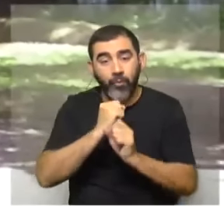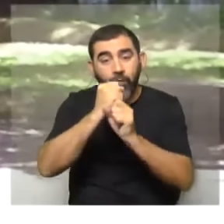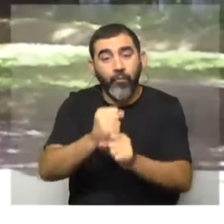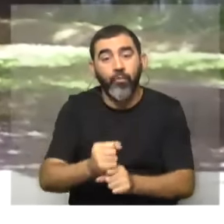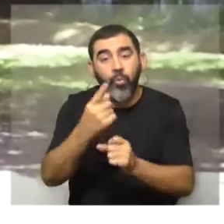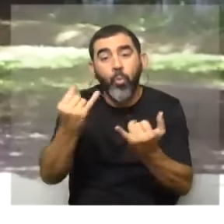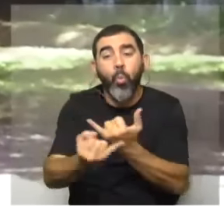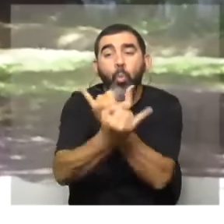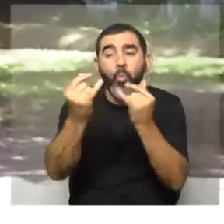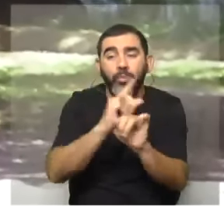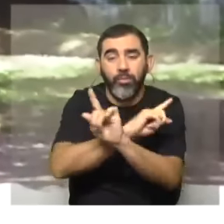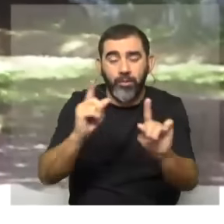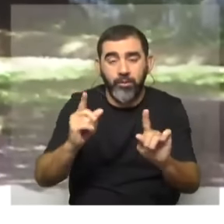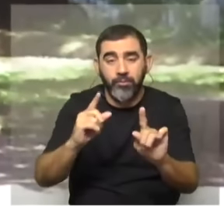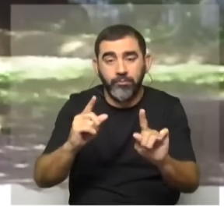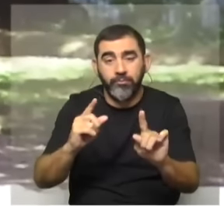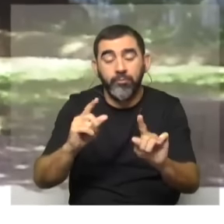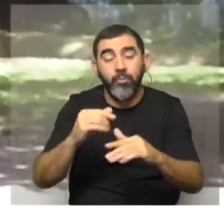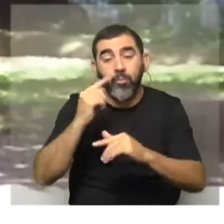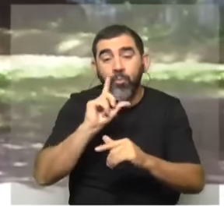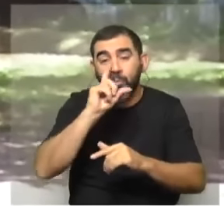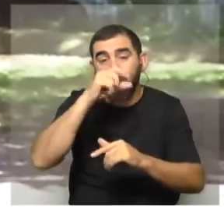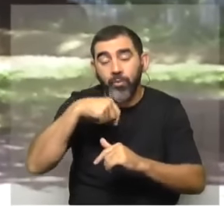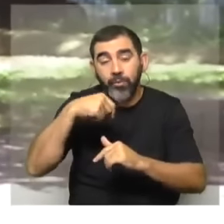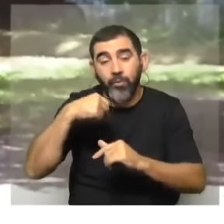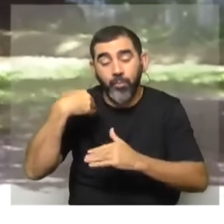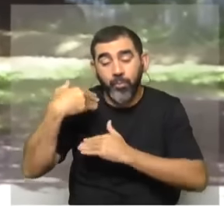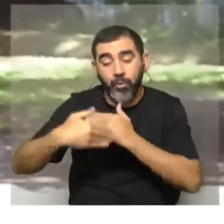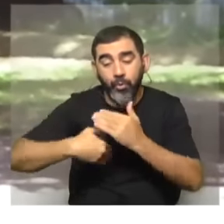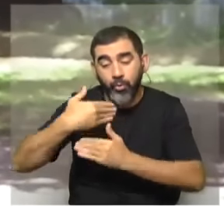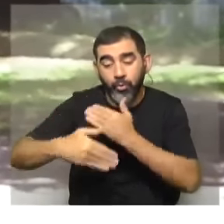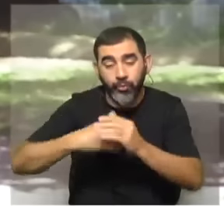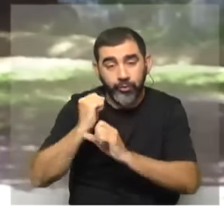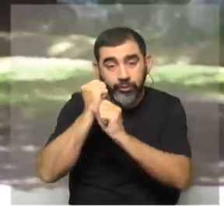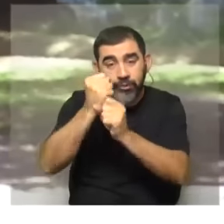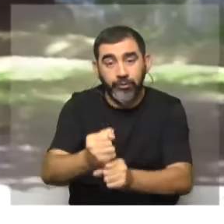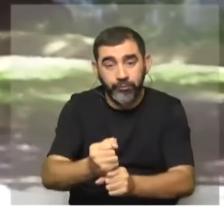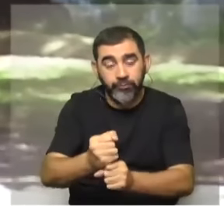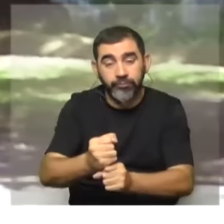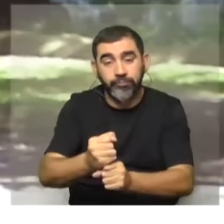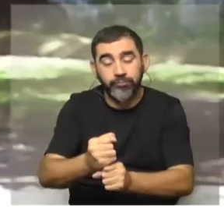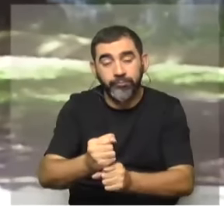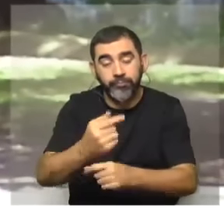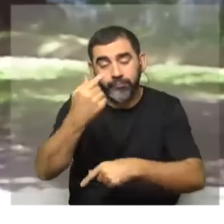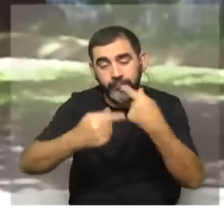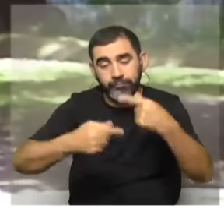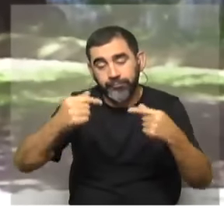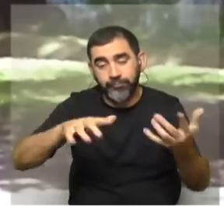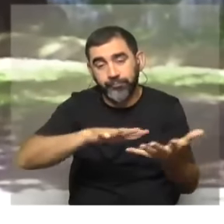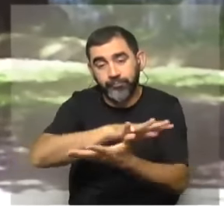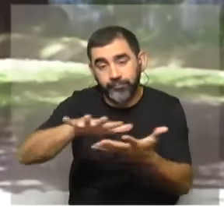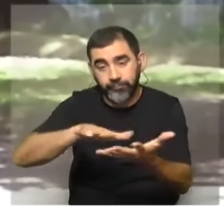día concreto sino que Montevideo es resultado de un proceso un proceso en el que ocurrieron distintos